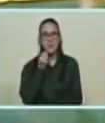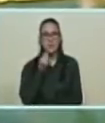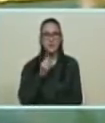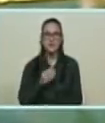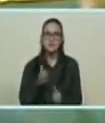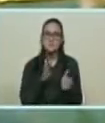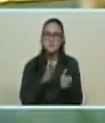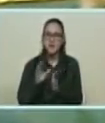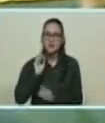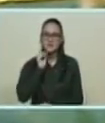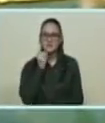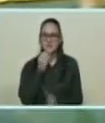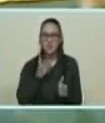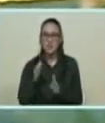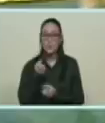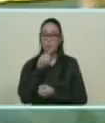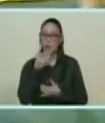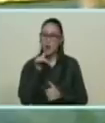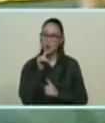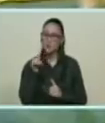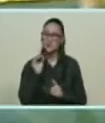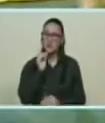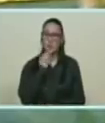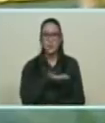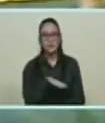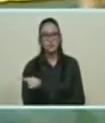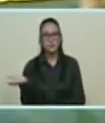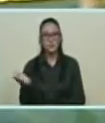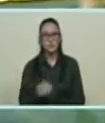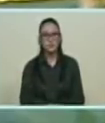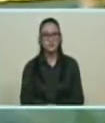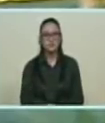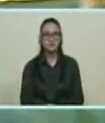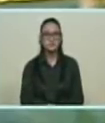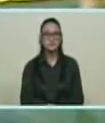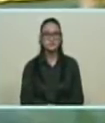Plan Chamba Juvenil, buenas noticias para la juventud.